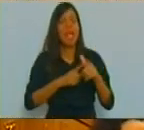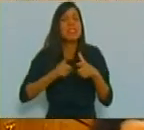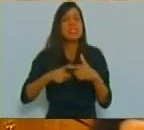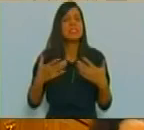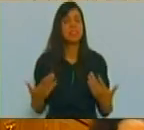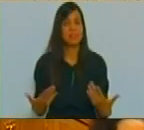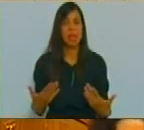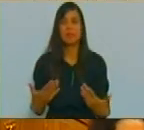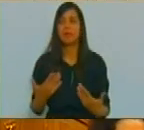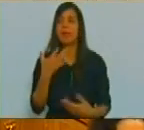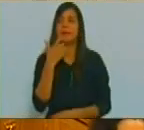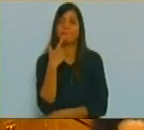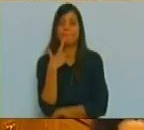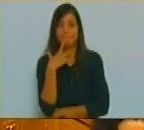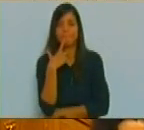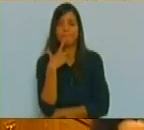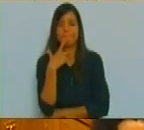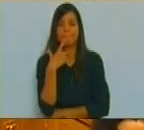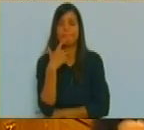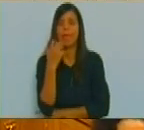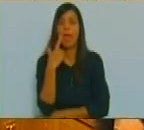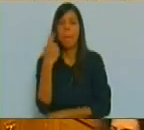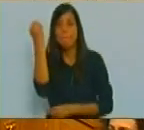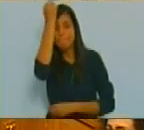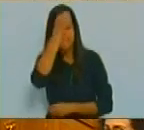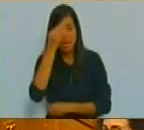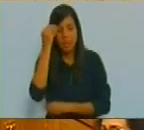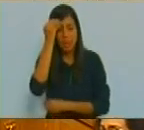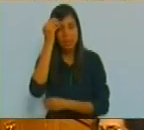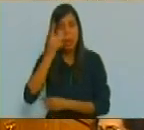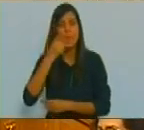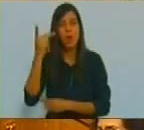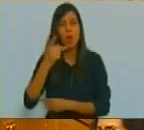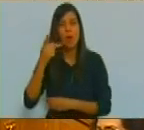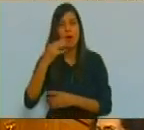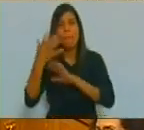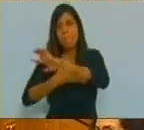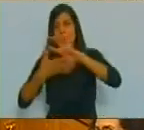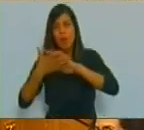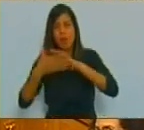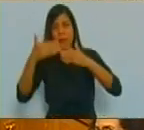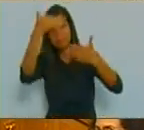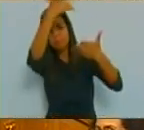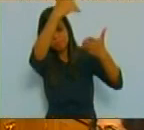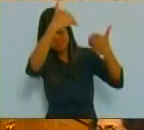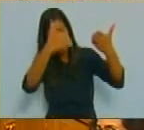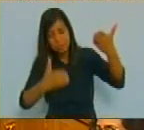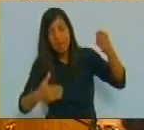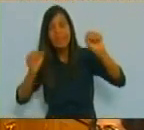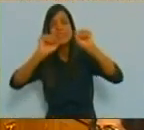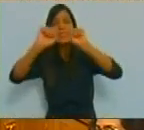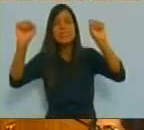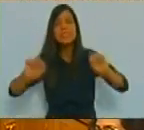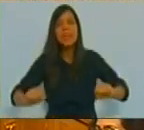nosotros vemos el problema sistémicamente cuando lo vemos globalmente